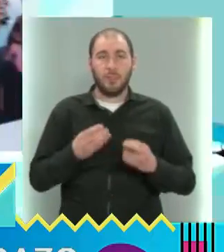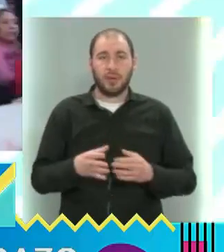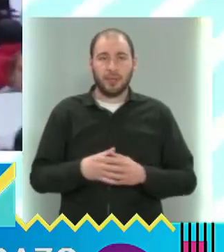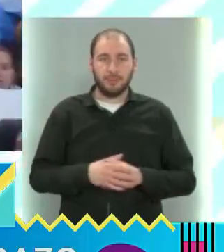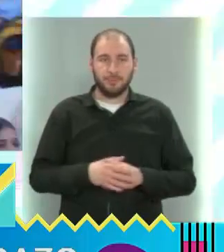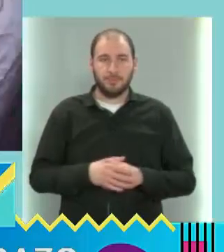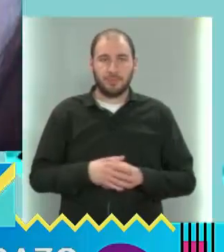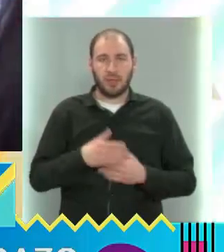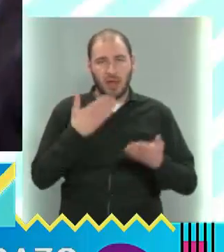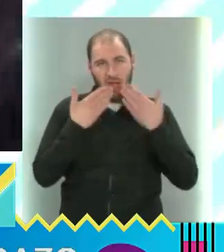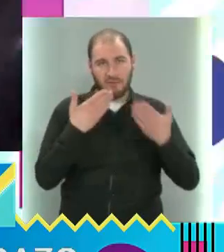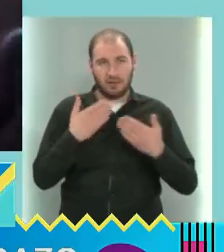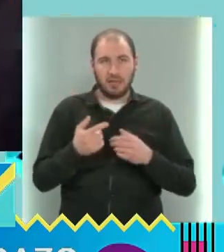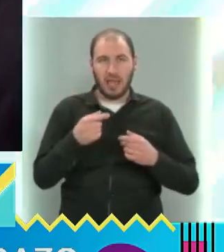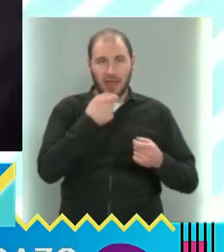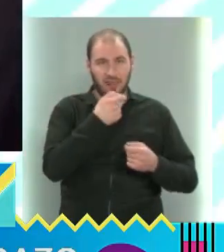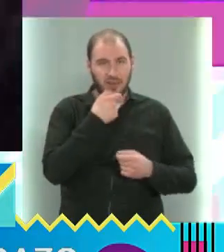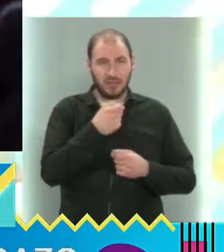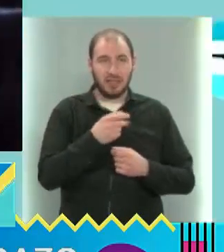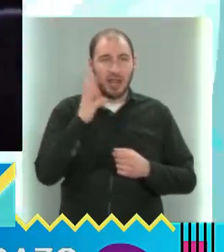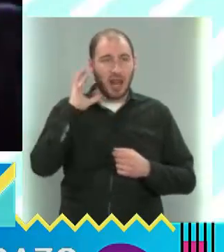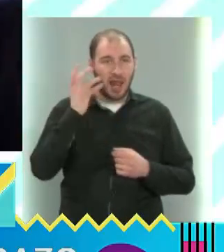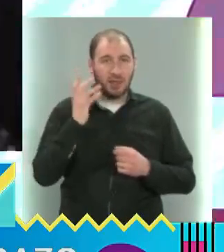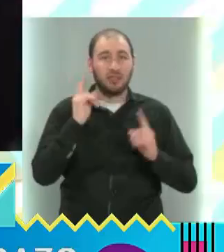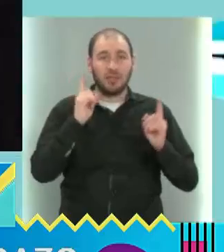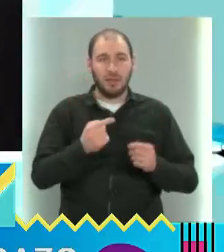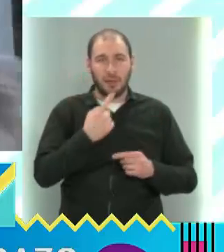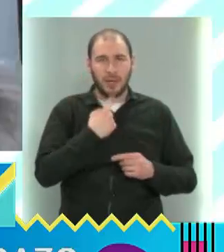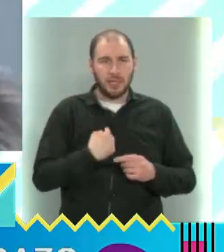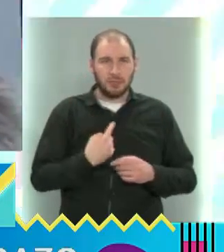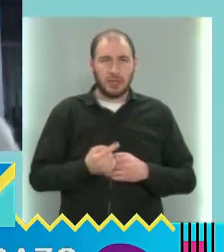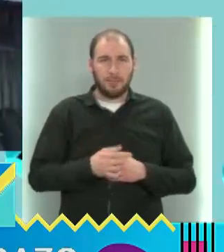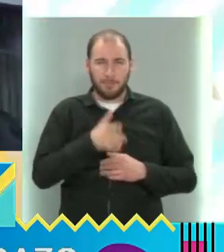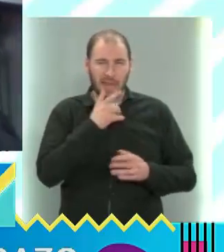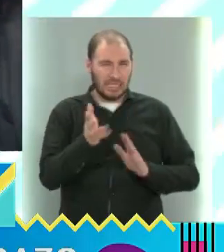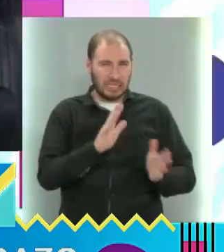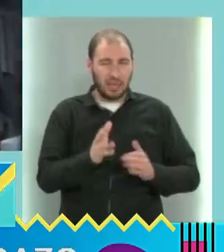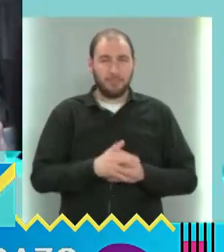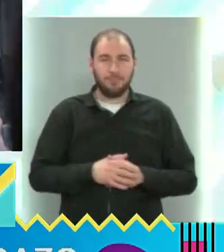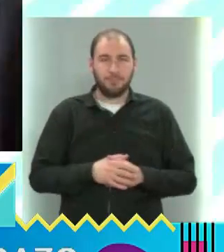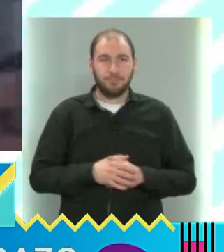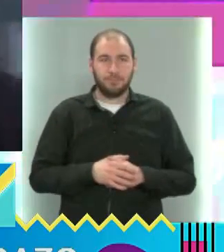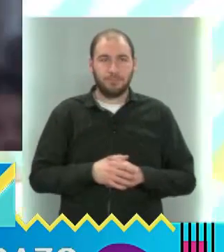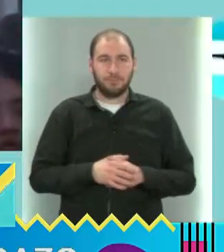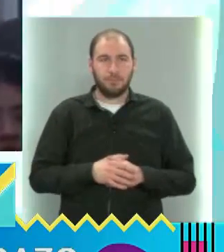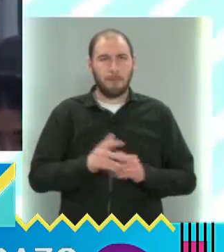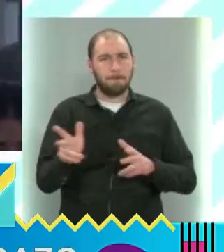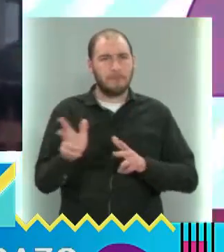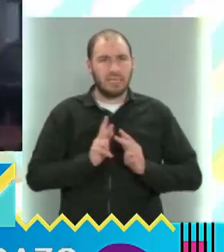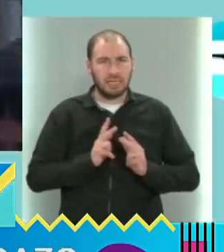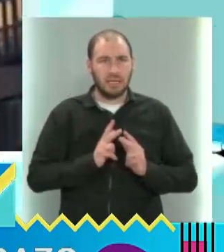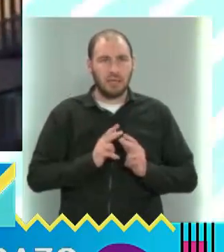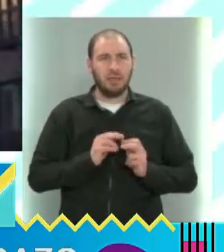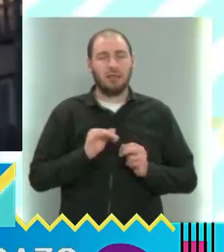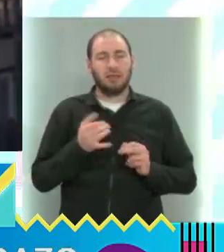porque hablando, bueno, justo en una entrevista de radio que también me hicieron una pregunta parecida, me dicen, claro,